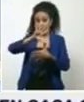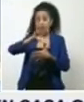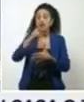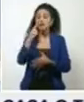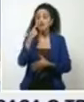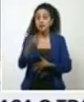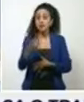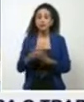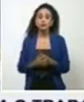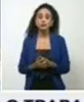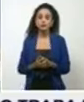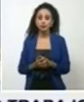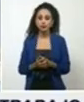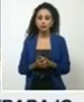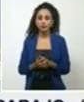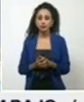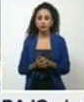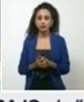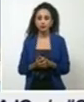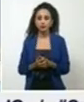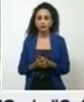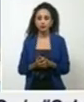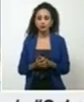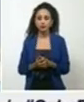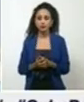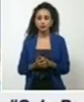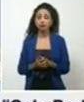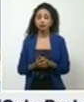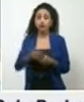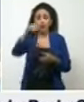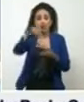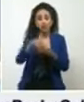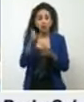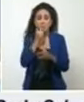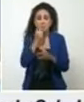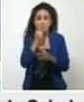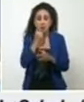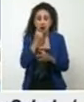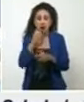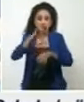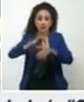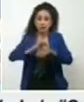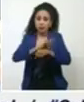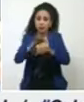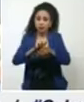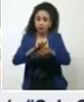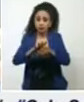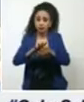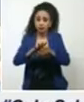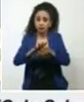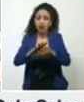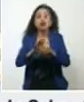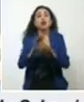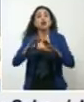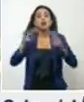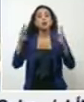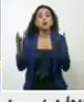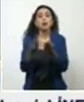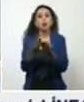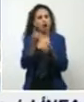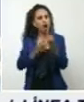entre los demás, los más afectados del mundo. En algunos casos hemos oído en algunas de las